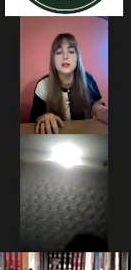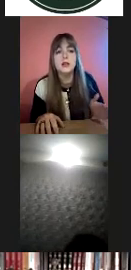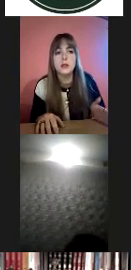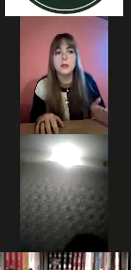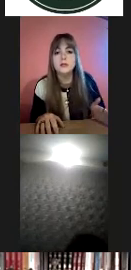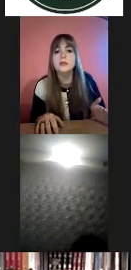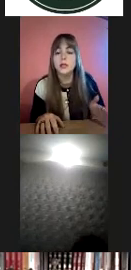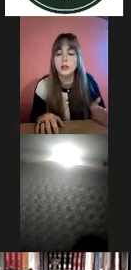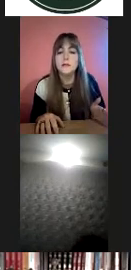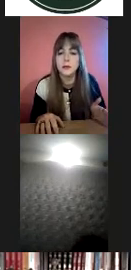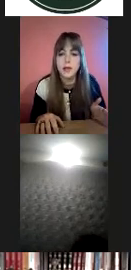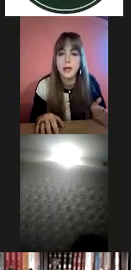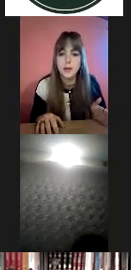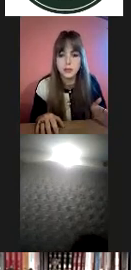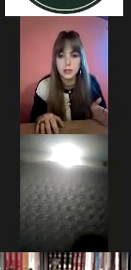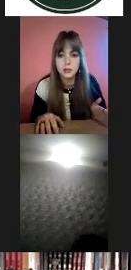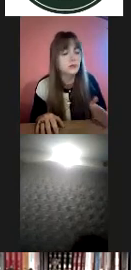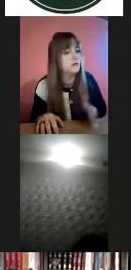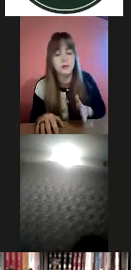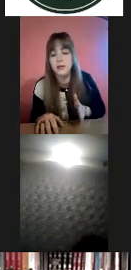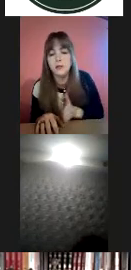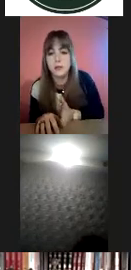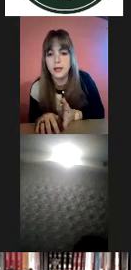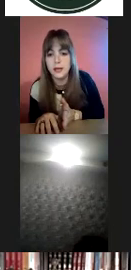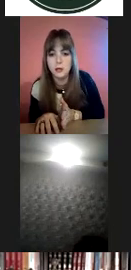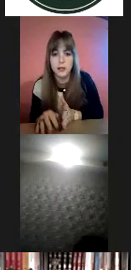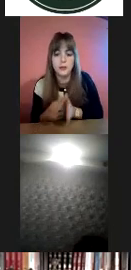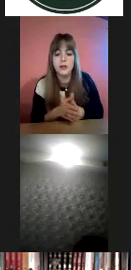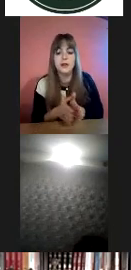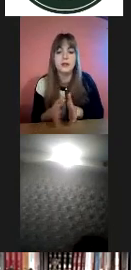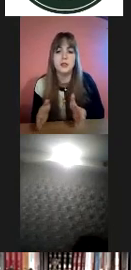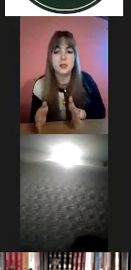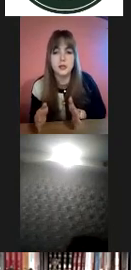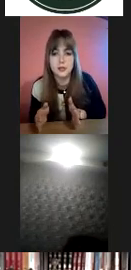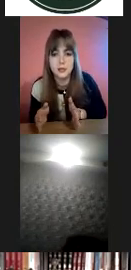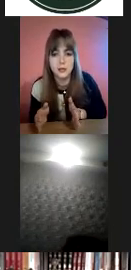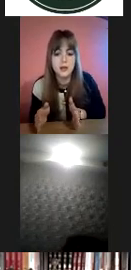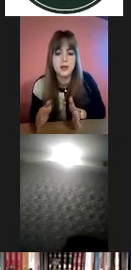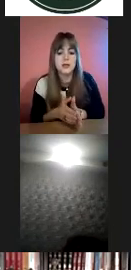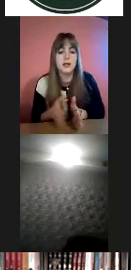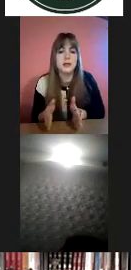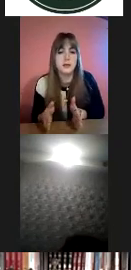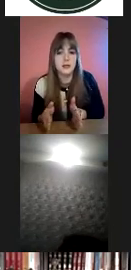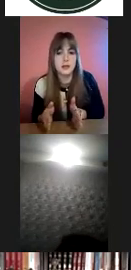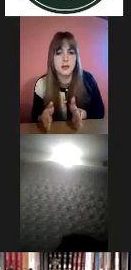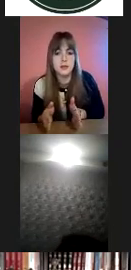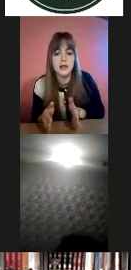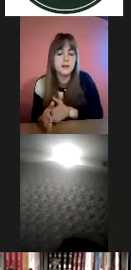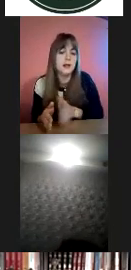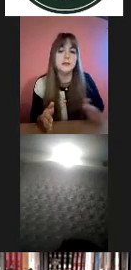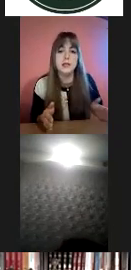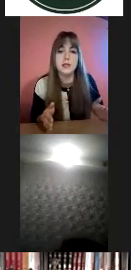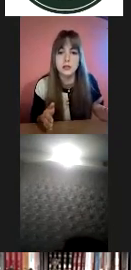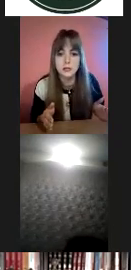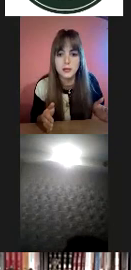animales como vectores de enfermedades. Perros y gatos transmiten enfermedades al humano. Si eso llega a pasar como pasó en la